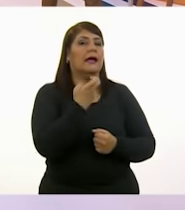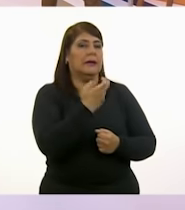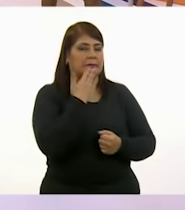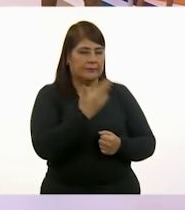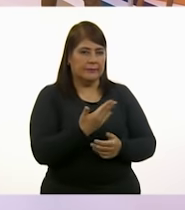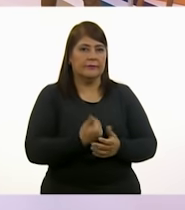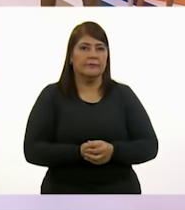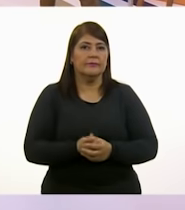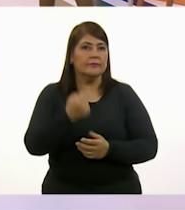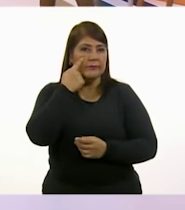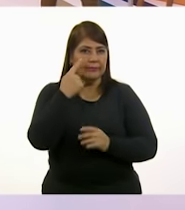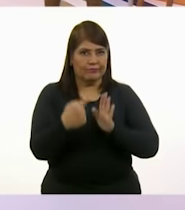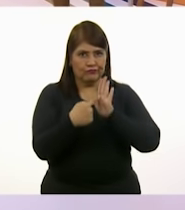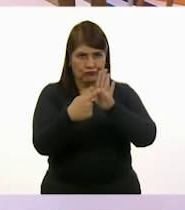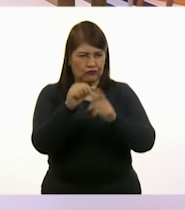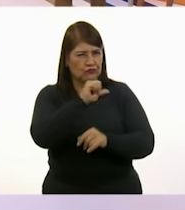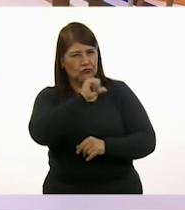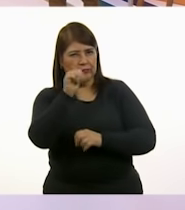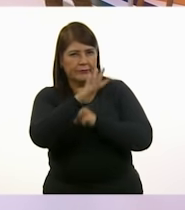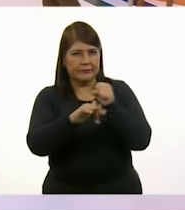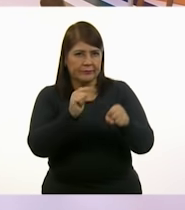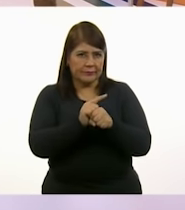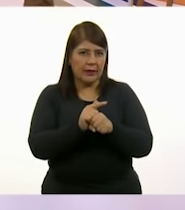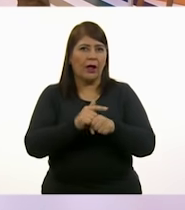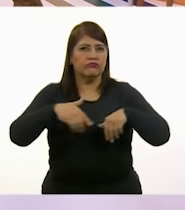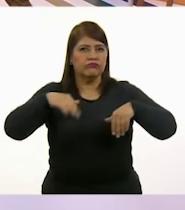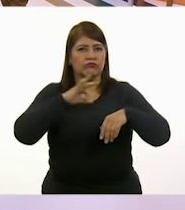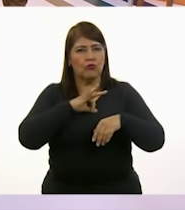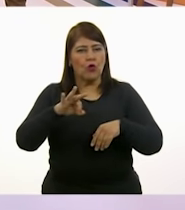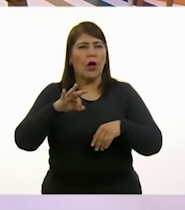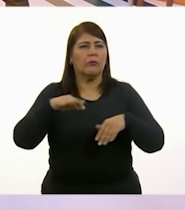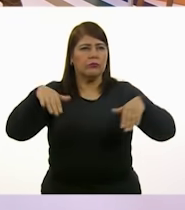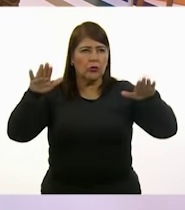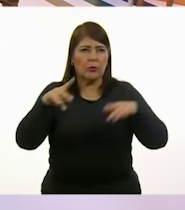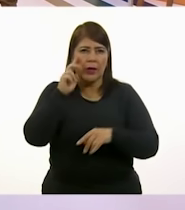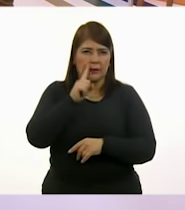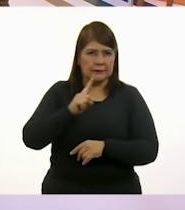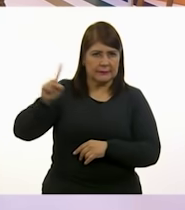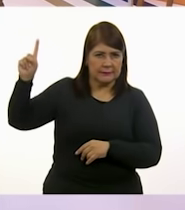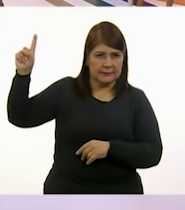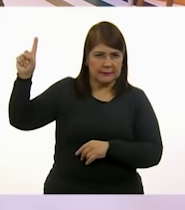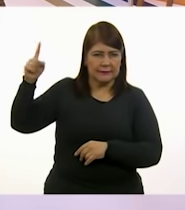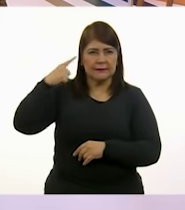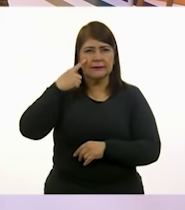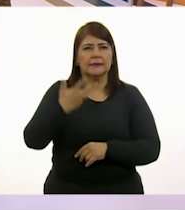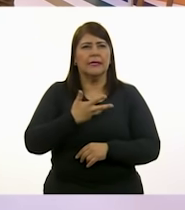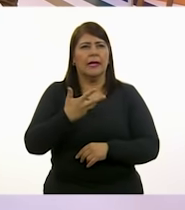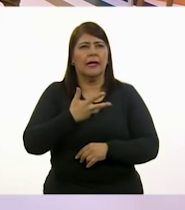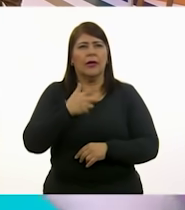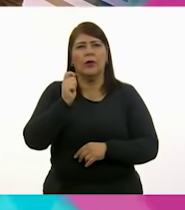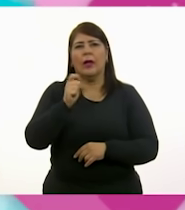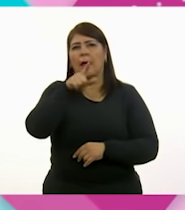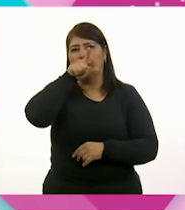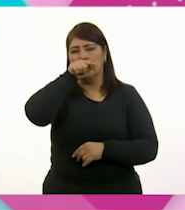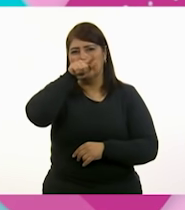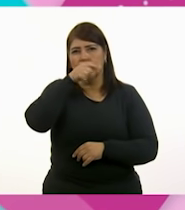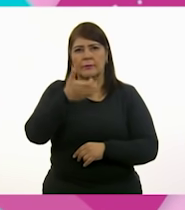presentar otro animal que vuela Ajá Aquí tengo una paloma Ah, esta es una paloma